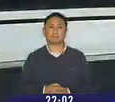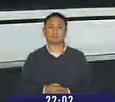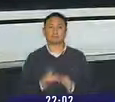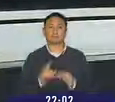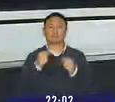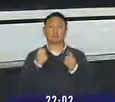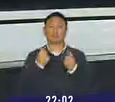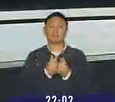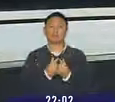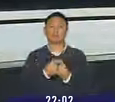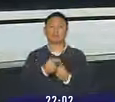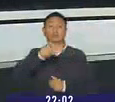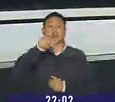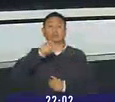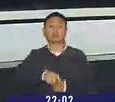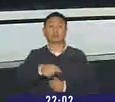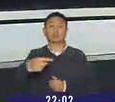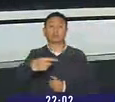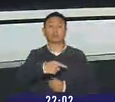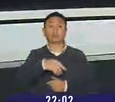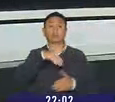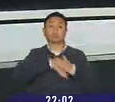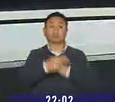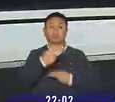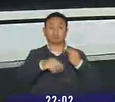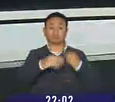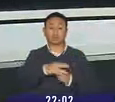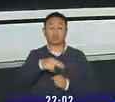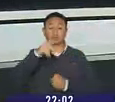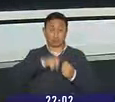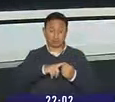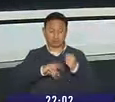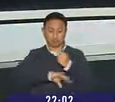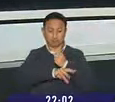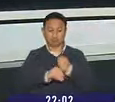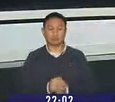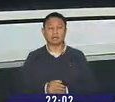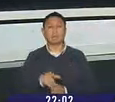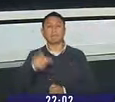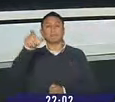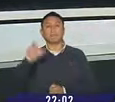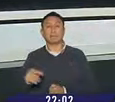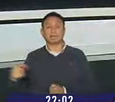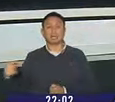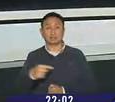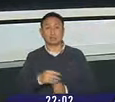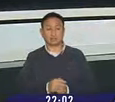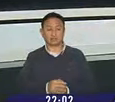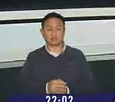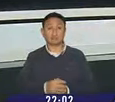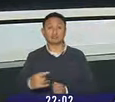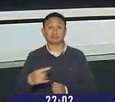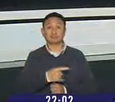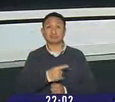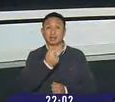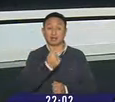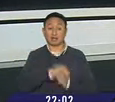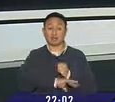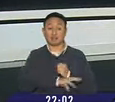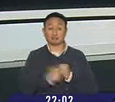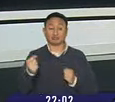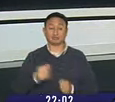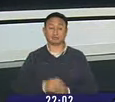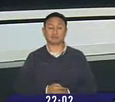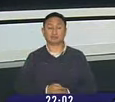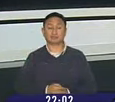de delincuentes robaron en un local comercial al norte de Quito. Distrajeron a la víctima para llevarse todo el dinero de la